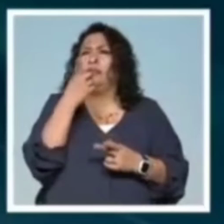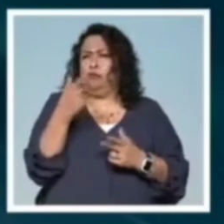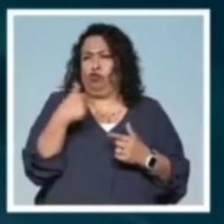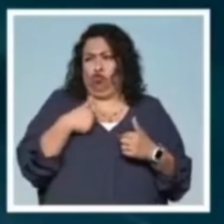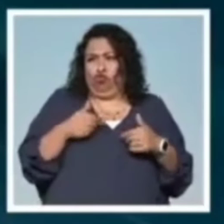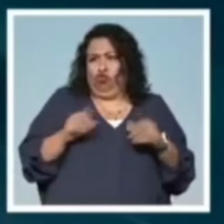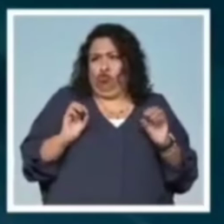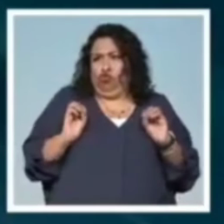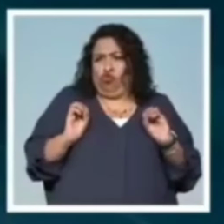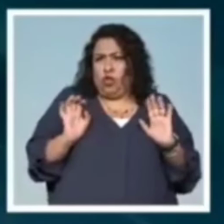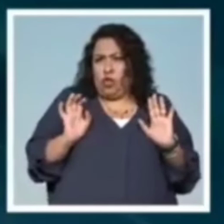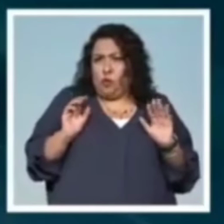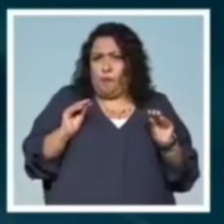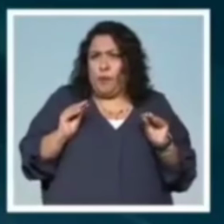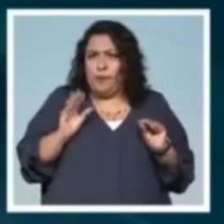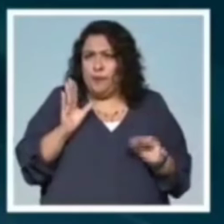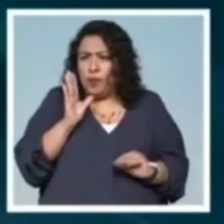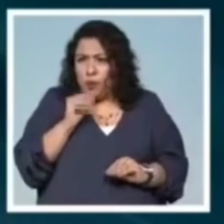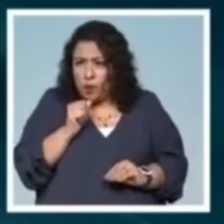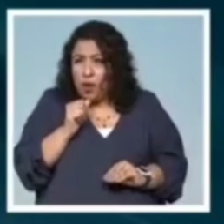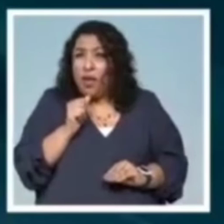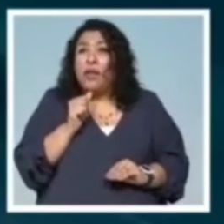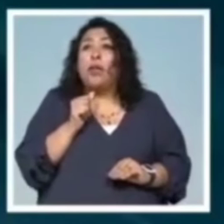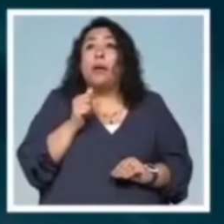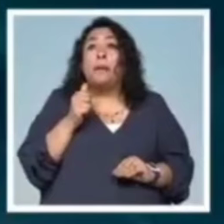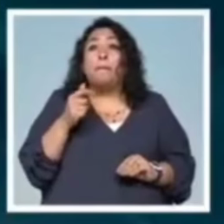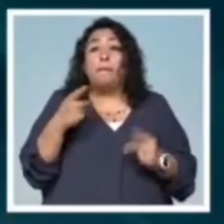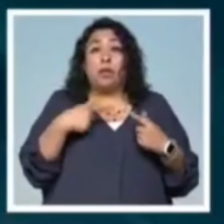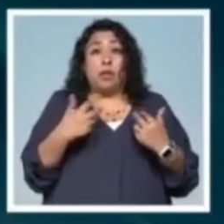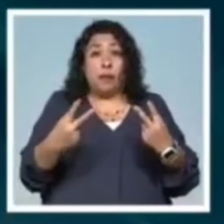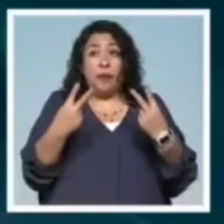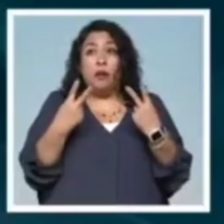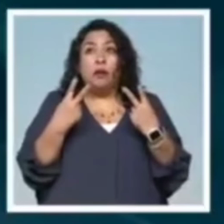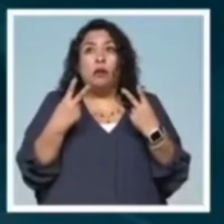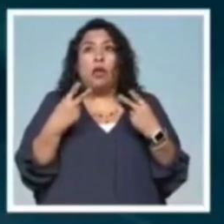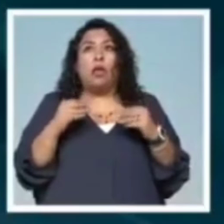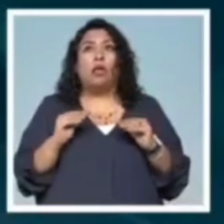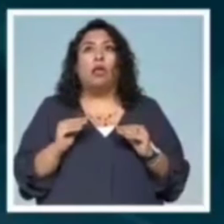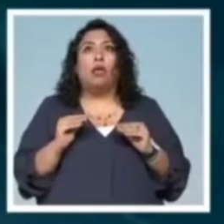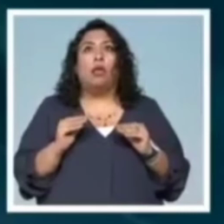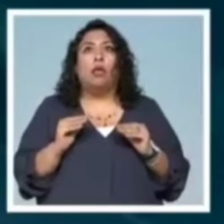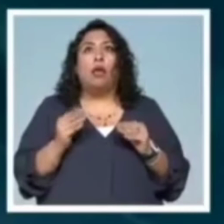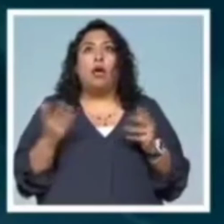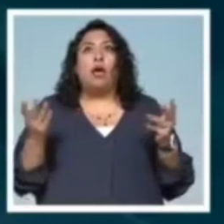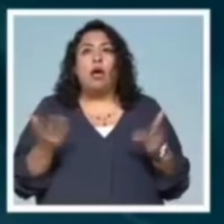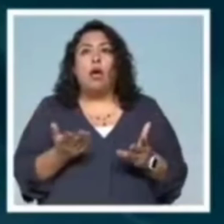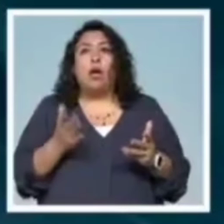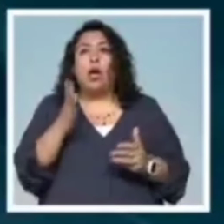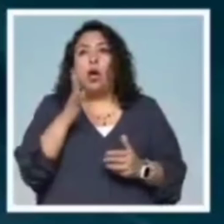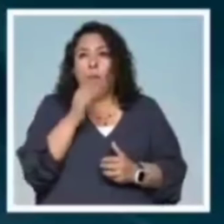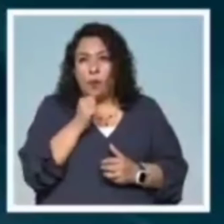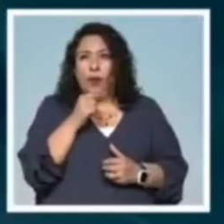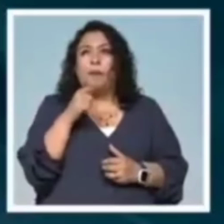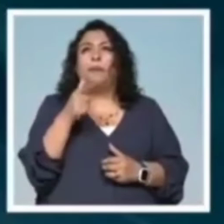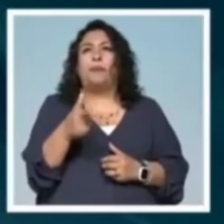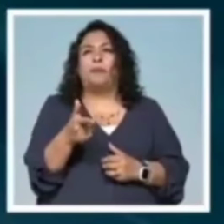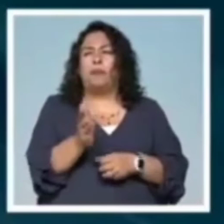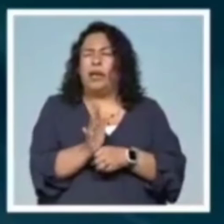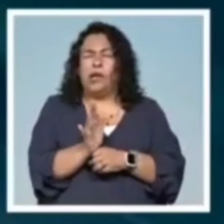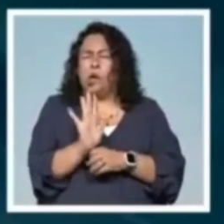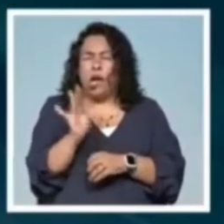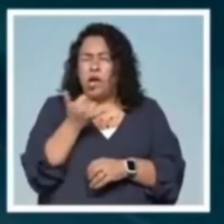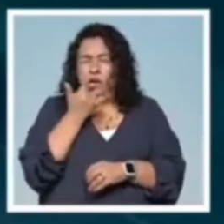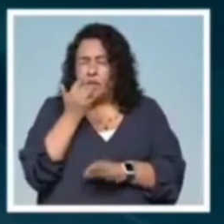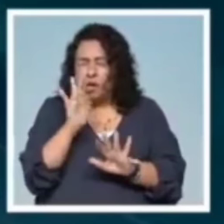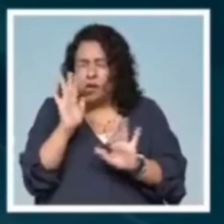nada, no pude moverme, porque el efecto espectador hace que no podamos movernos o accionar. Entonces, en la película, ¿no?